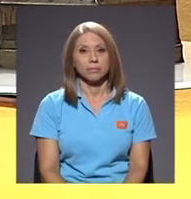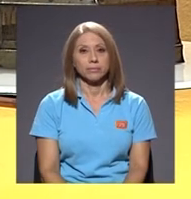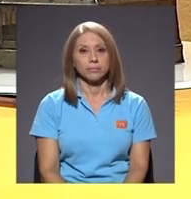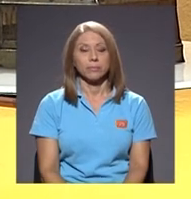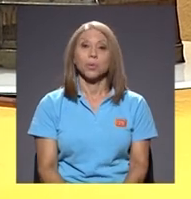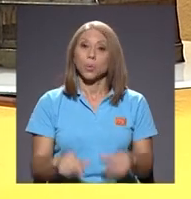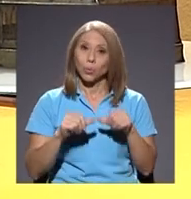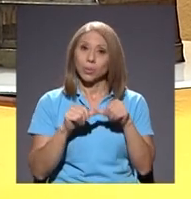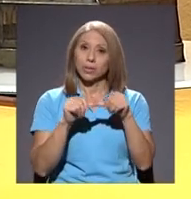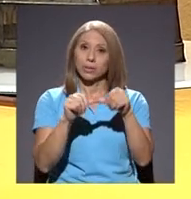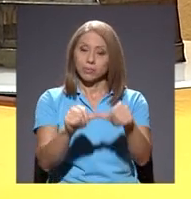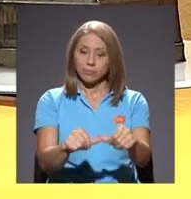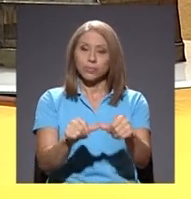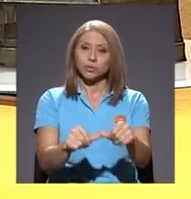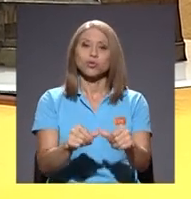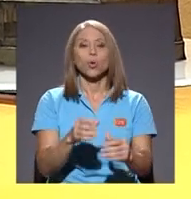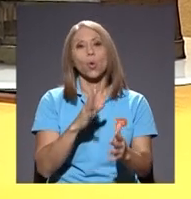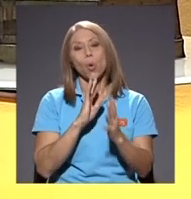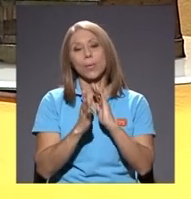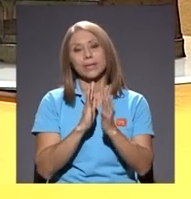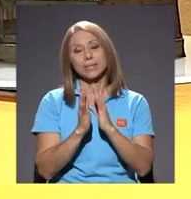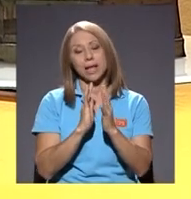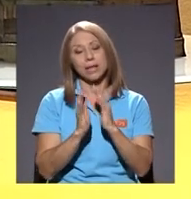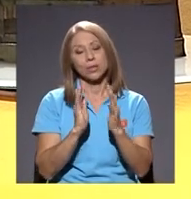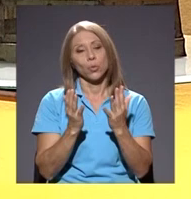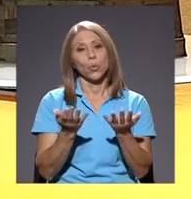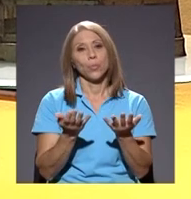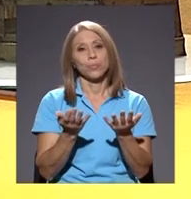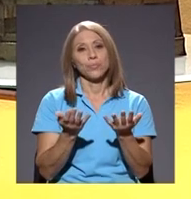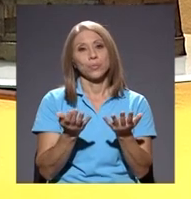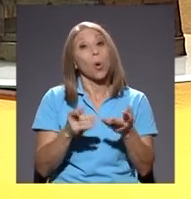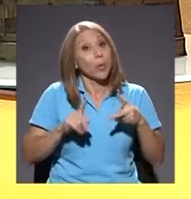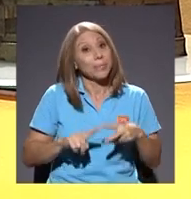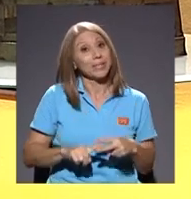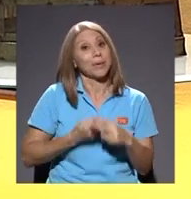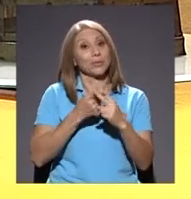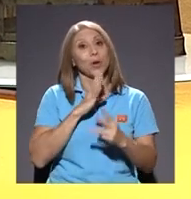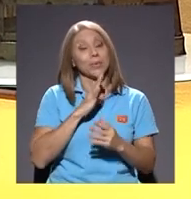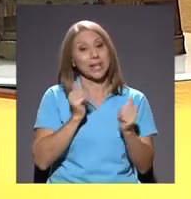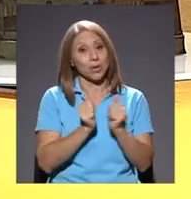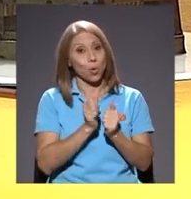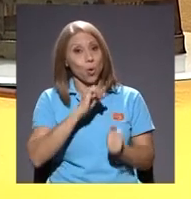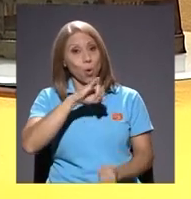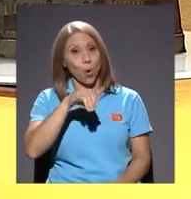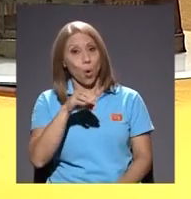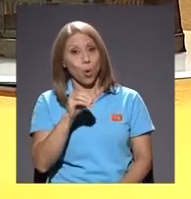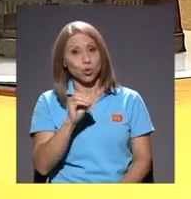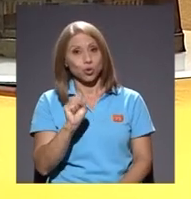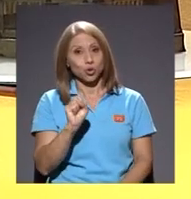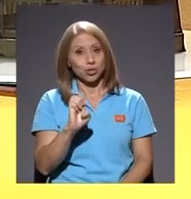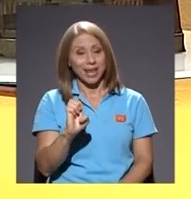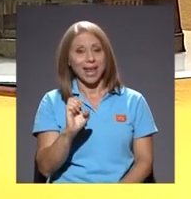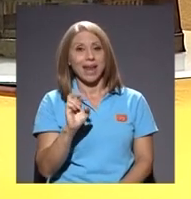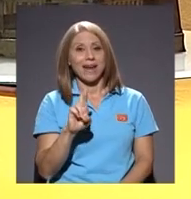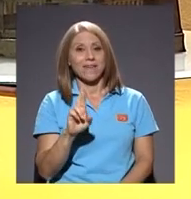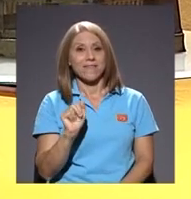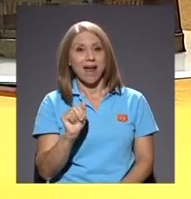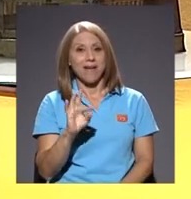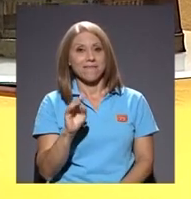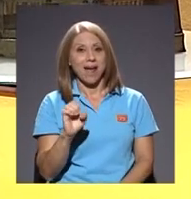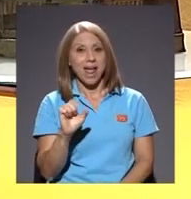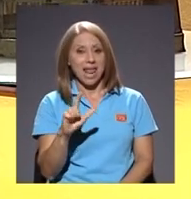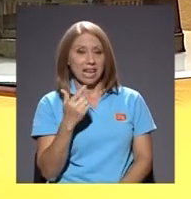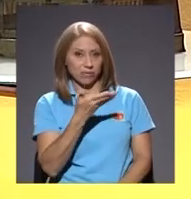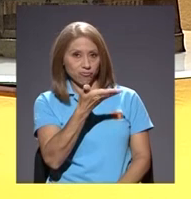continuamos amigas amigos conversando o empezamos a conversar con dos de rafael y una